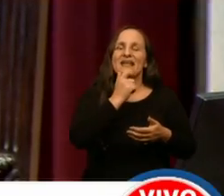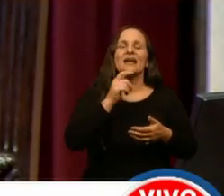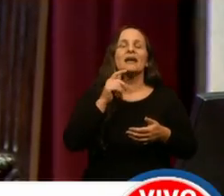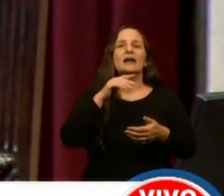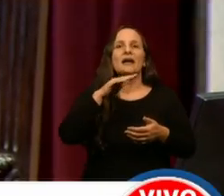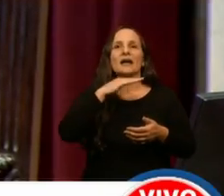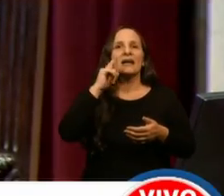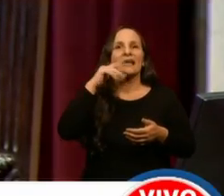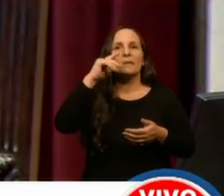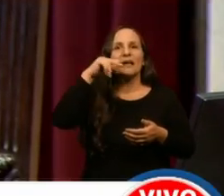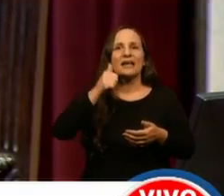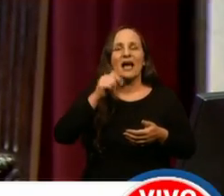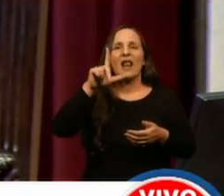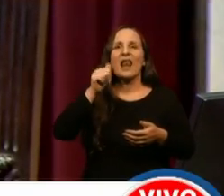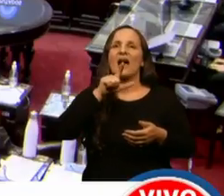torre